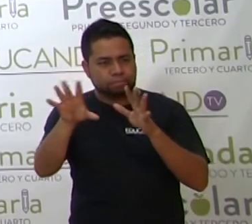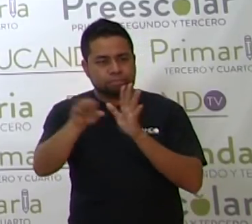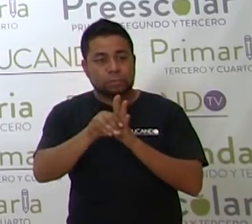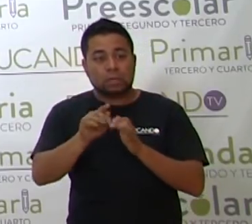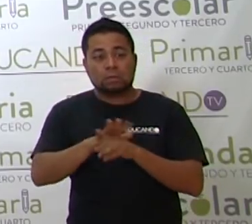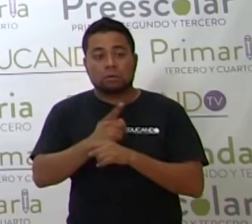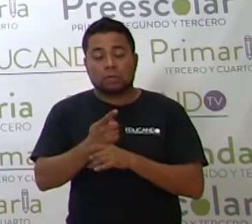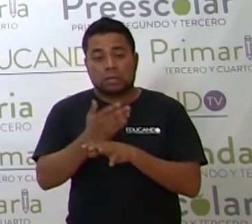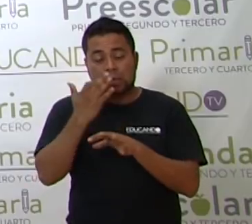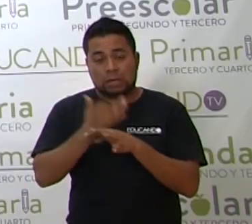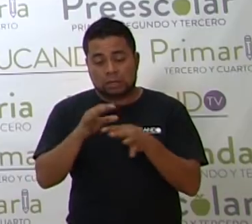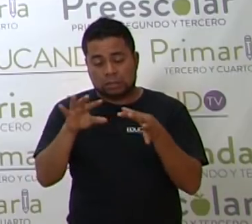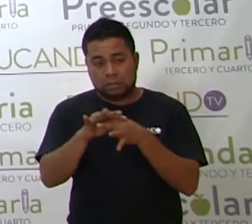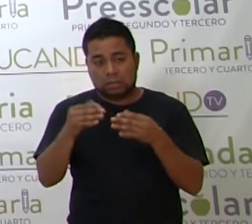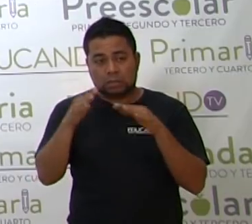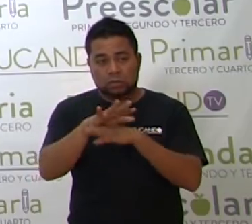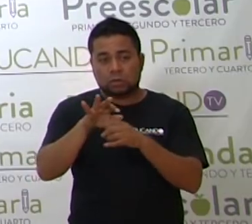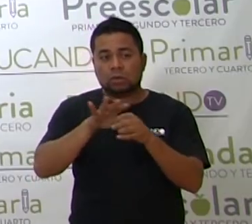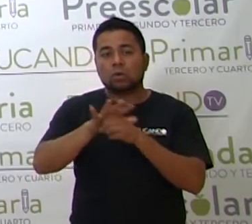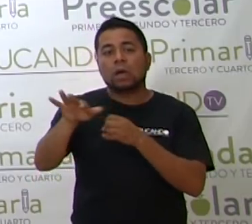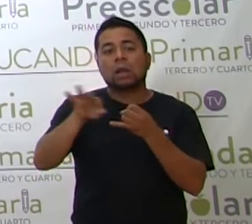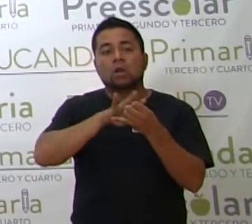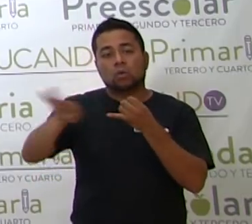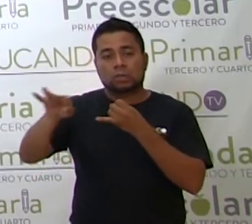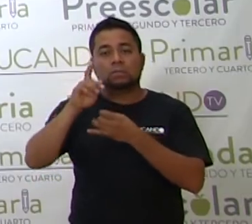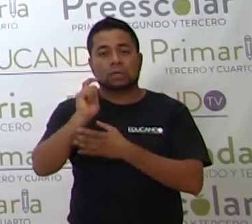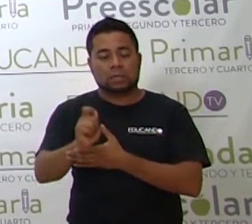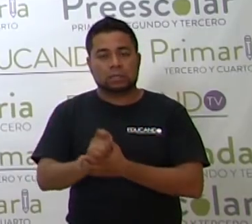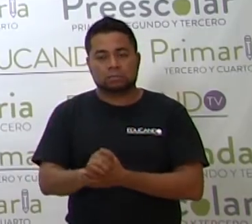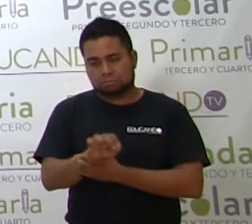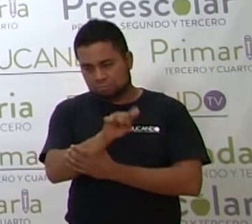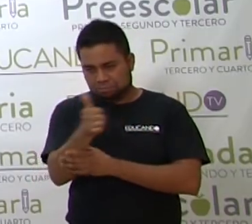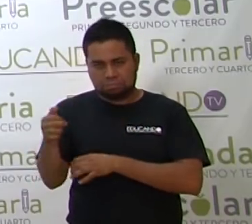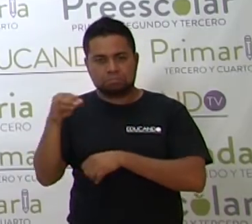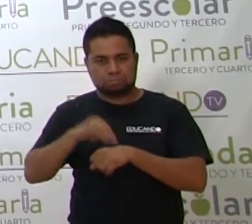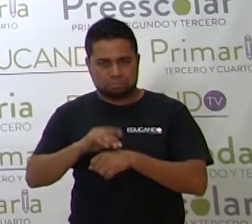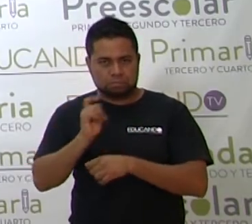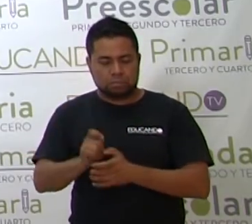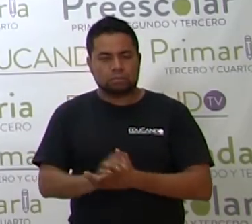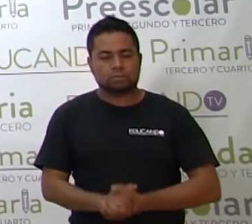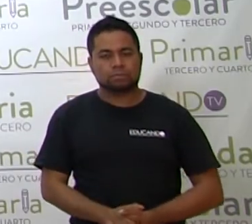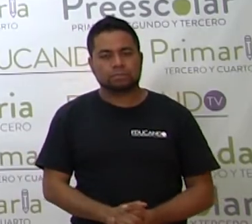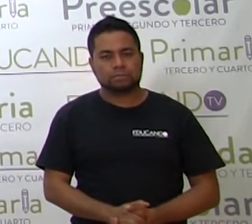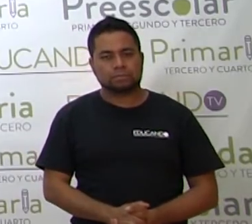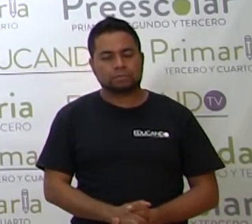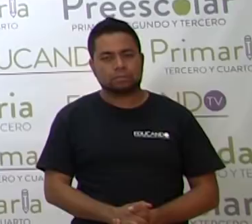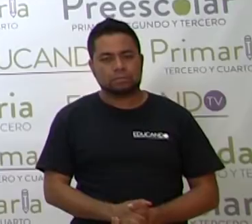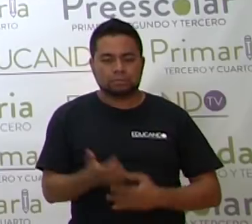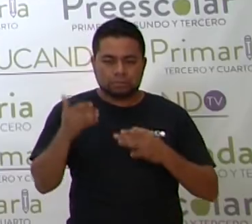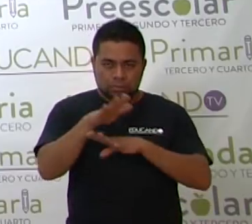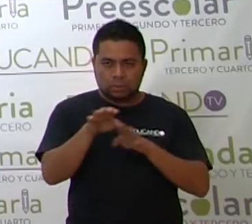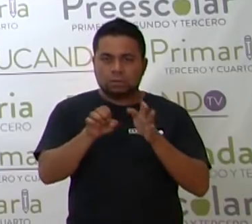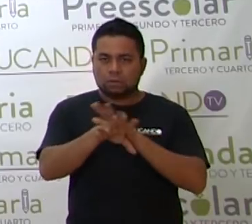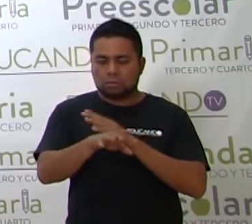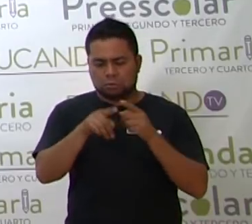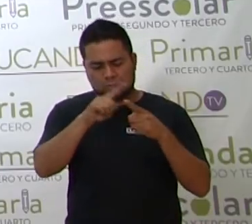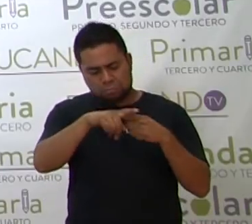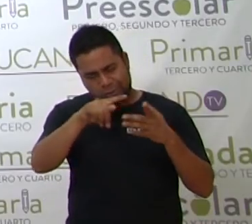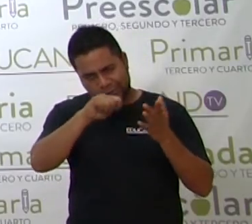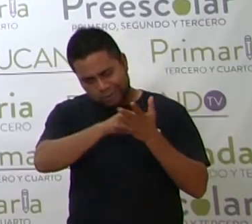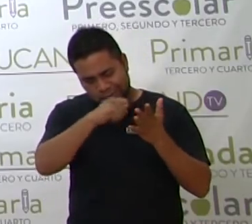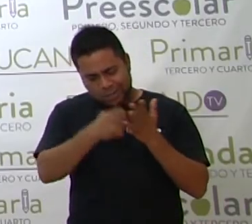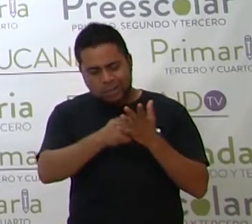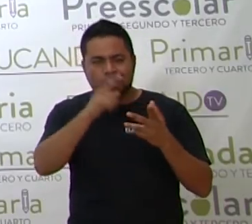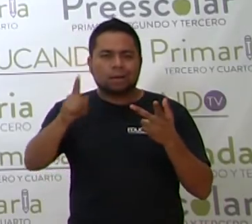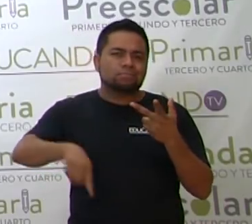porque vamos a hablar de la última. Bien, una más. Ya hablamos de lo que es la técnica, ya hablamos de